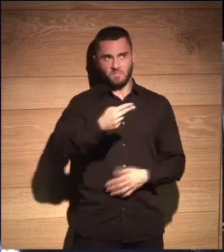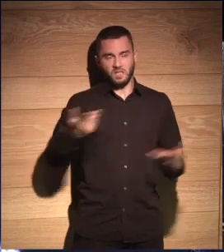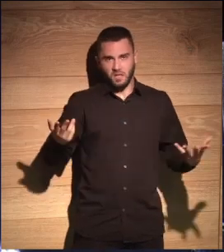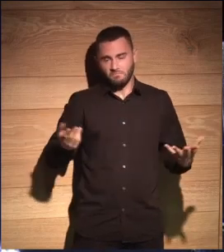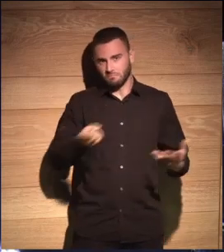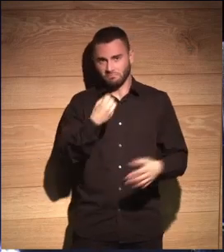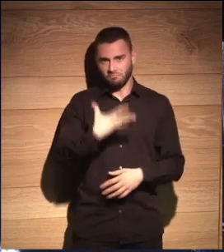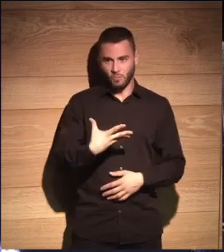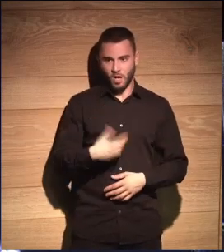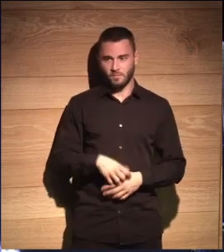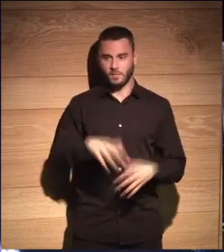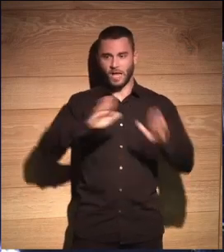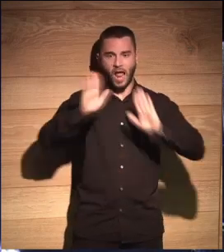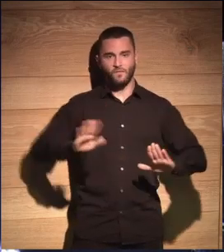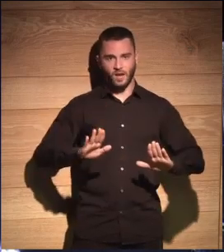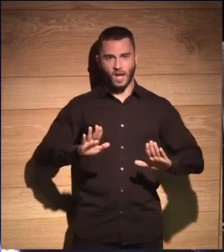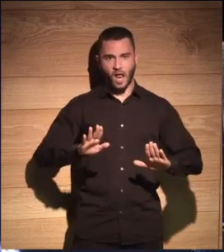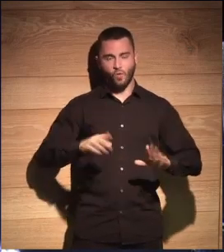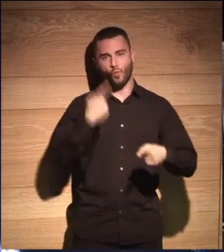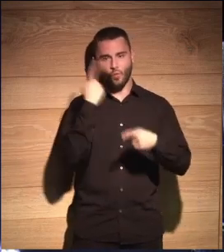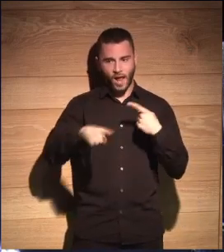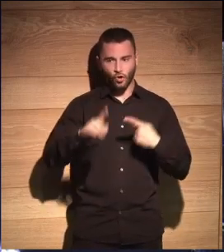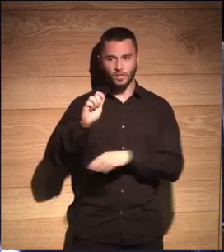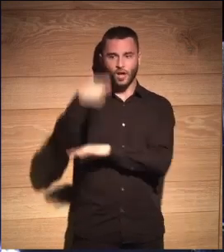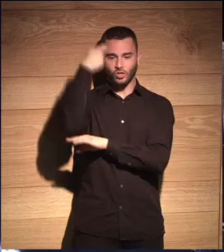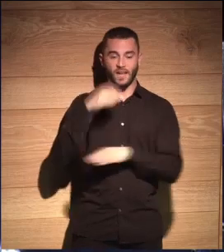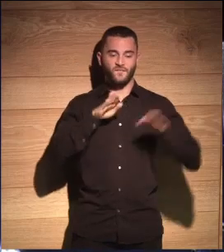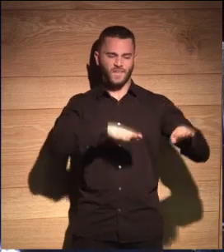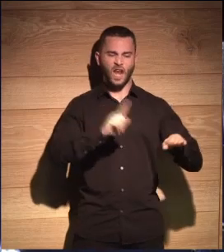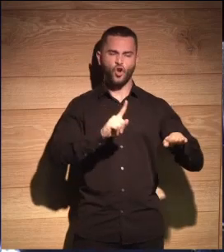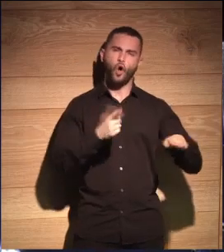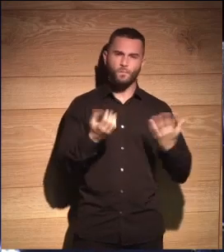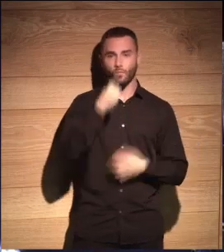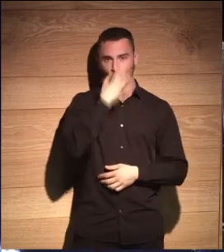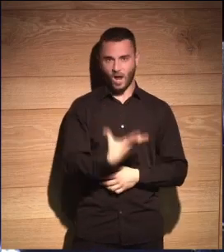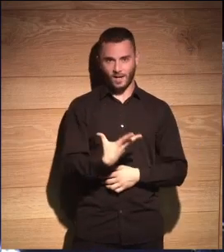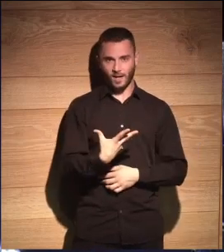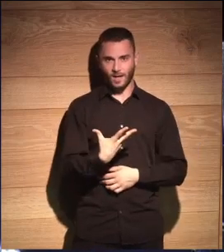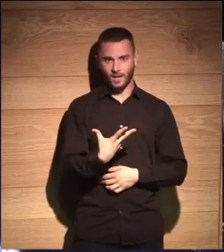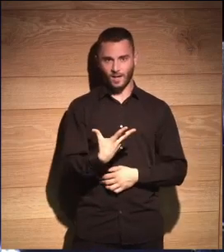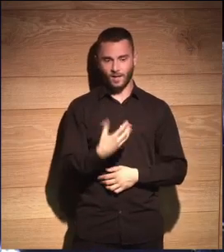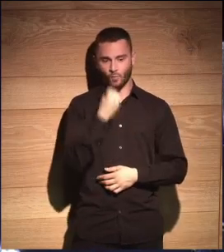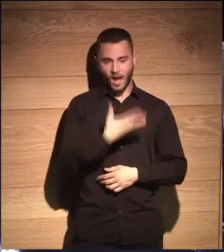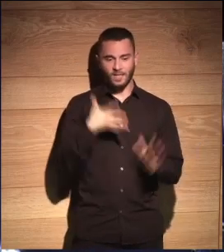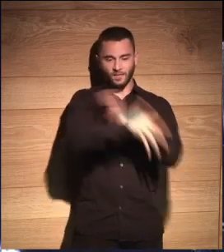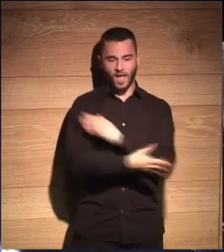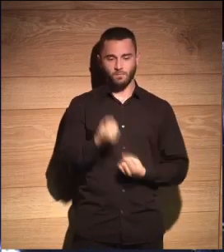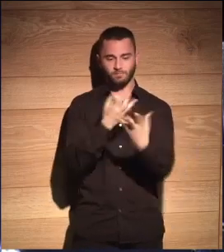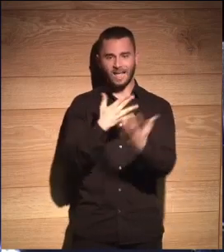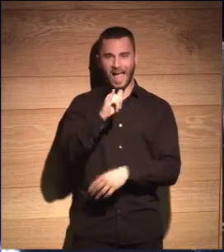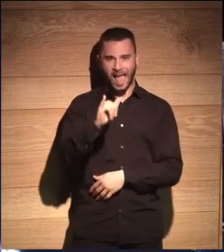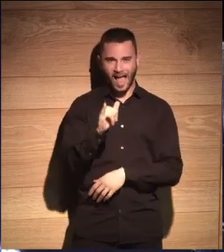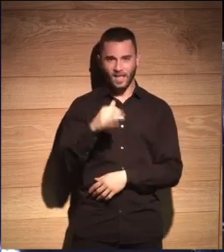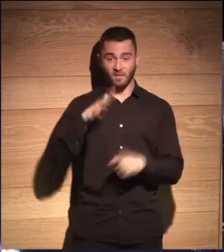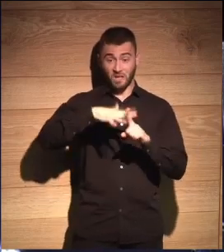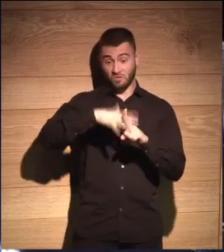da lugar a una cosa que puede ser... no fiel, sino buena y con un mensaje y con una